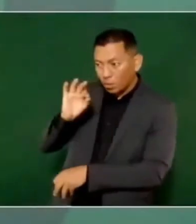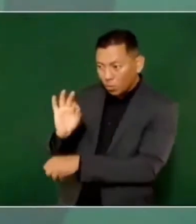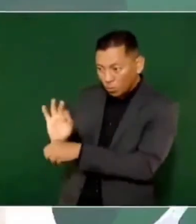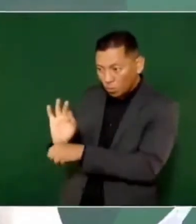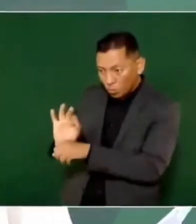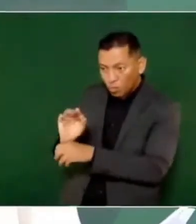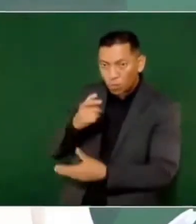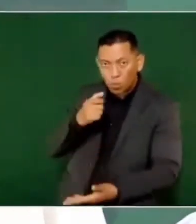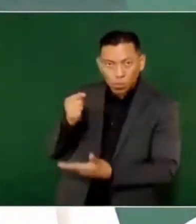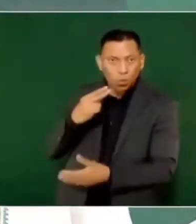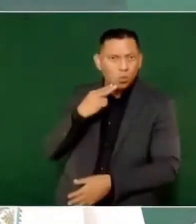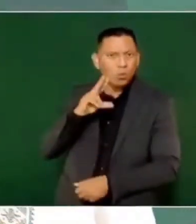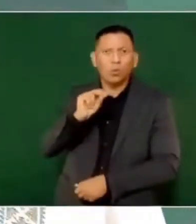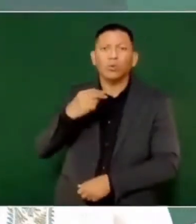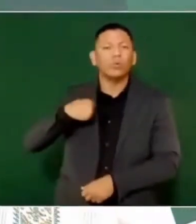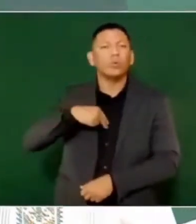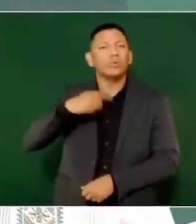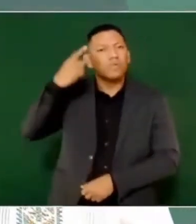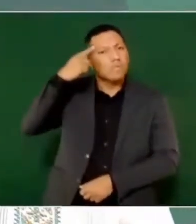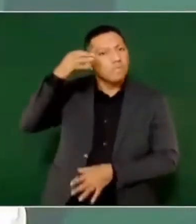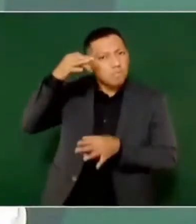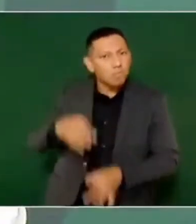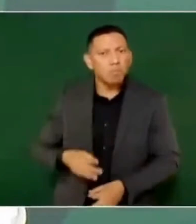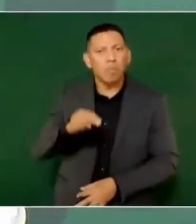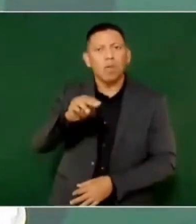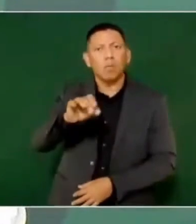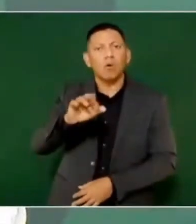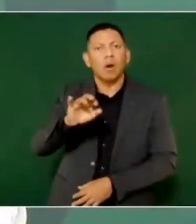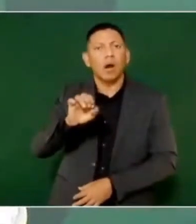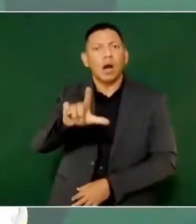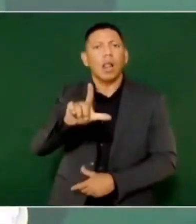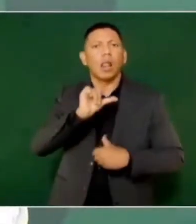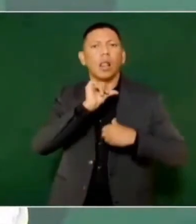Nosotros tenemos autoridad moral.